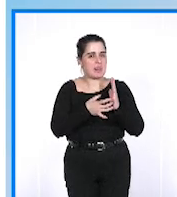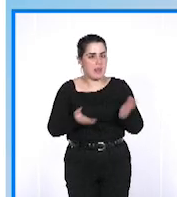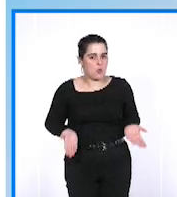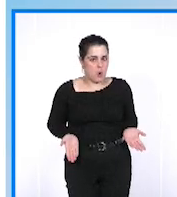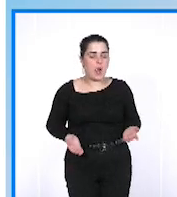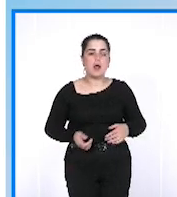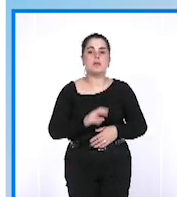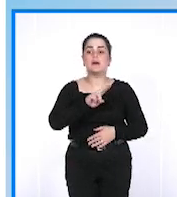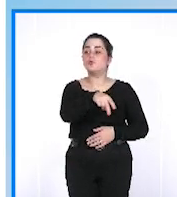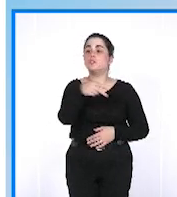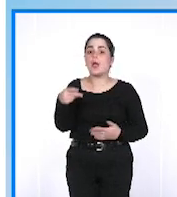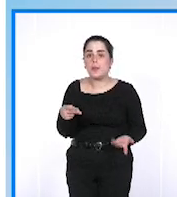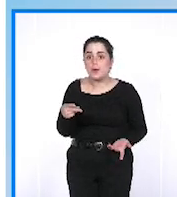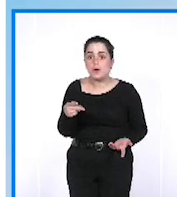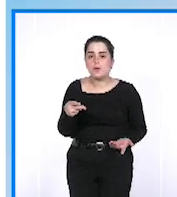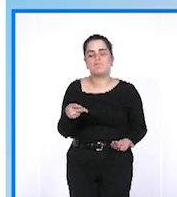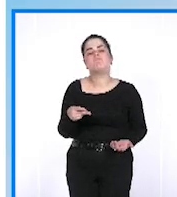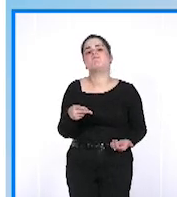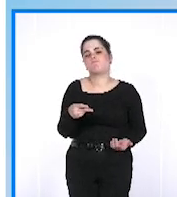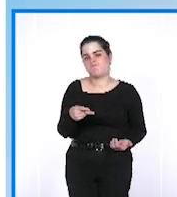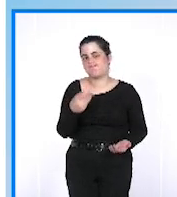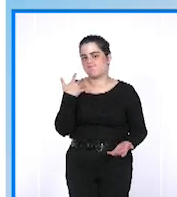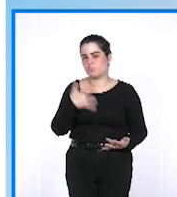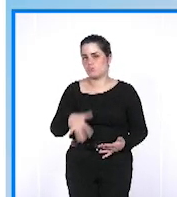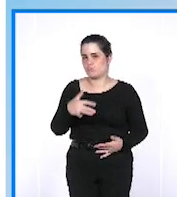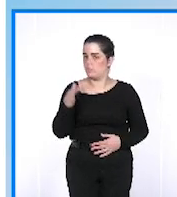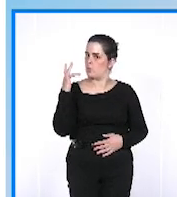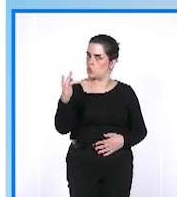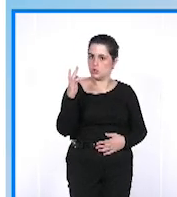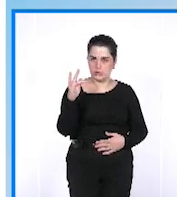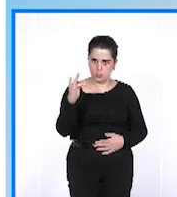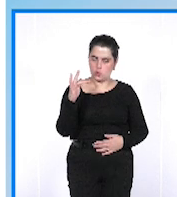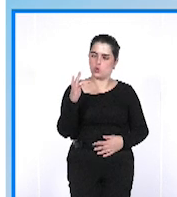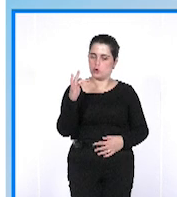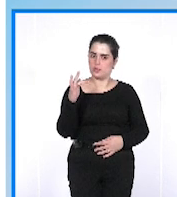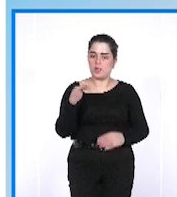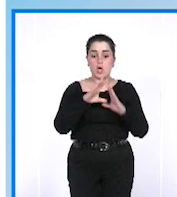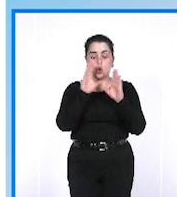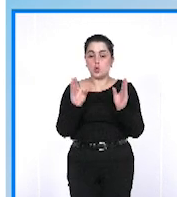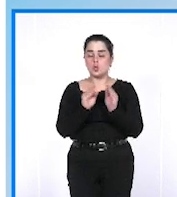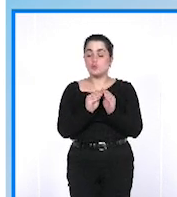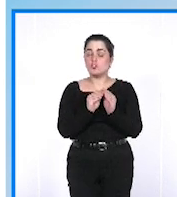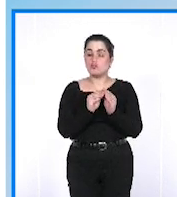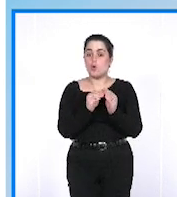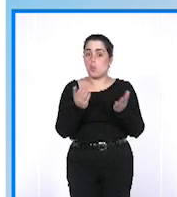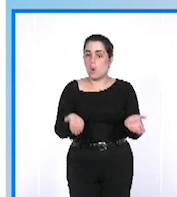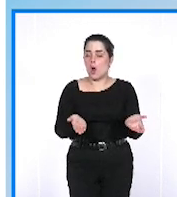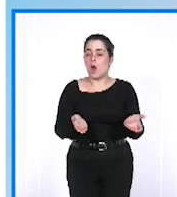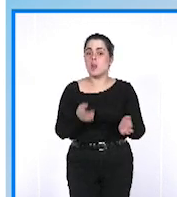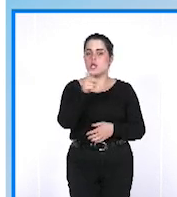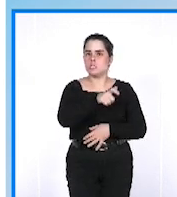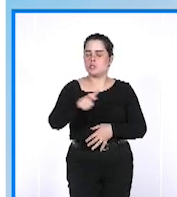el resultado es eh Muy significativo y muy positivo las la conclusión es que las las personas